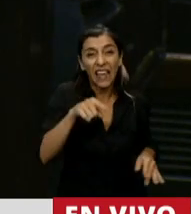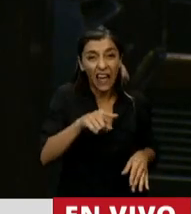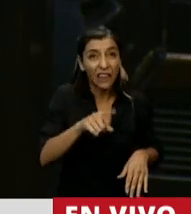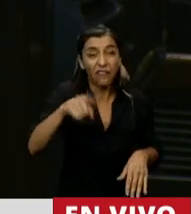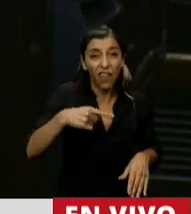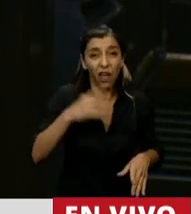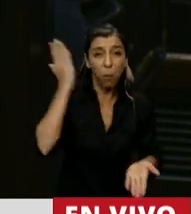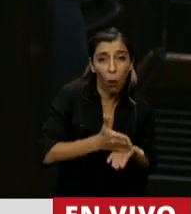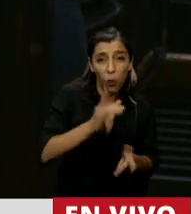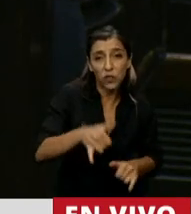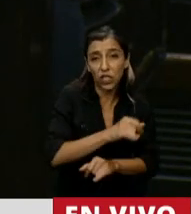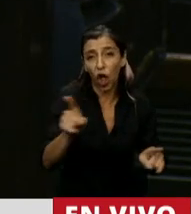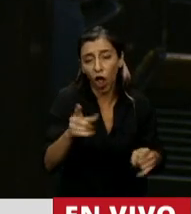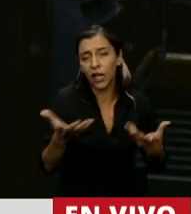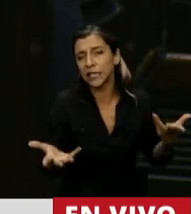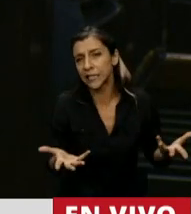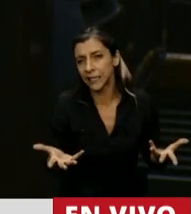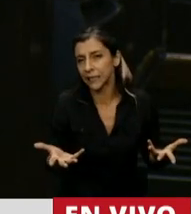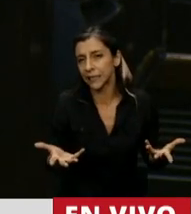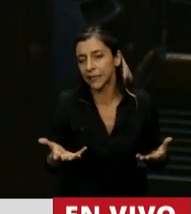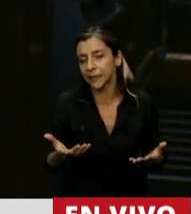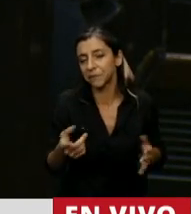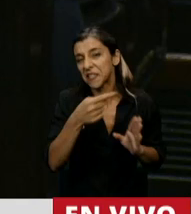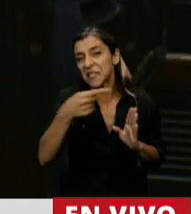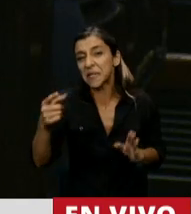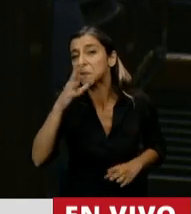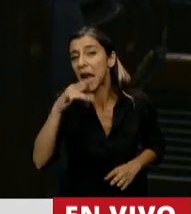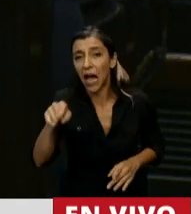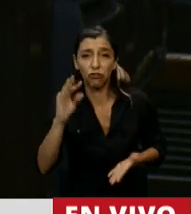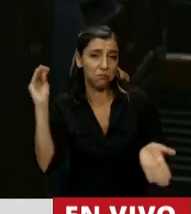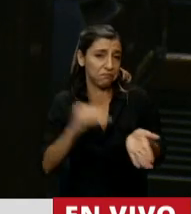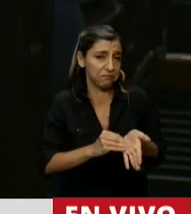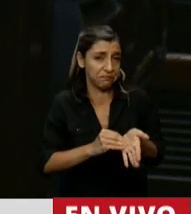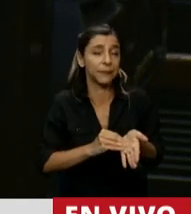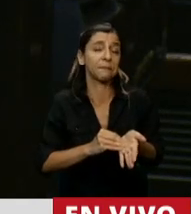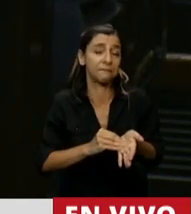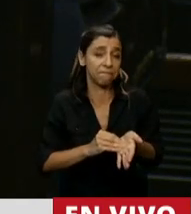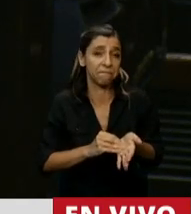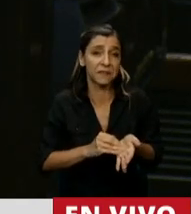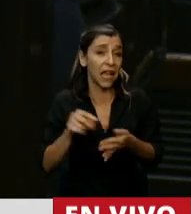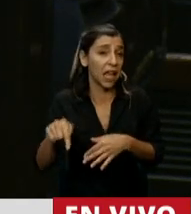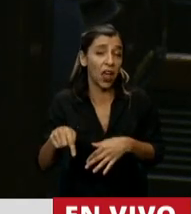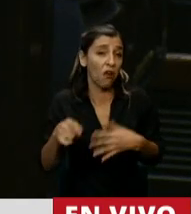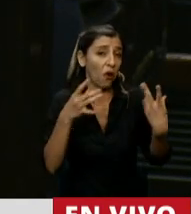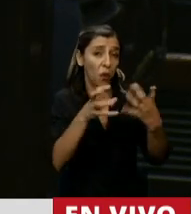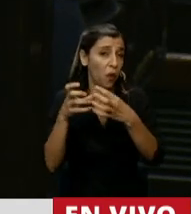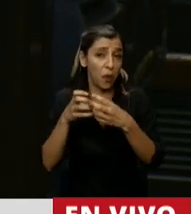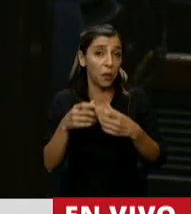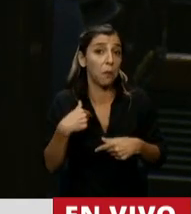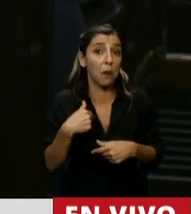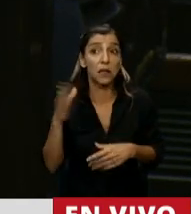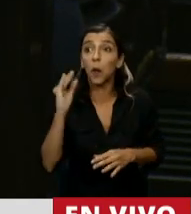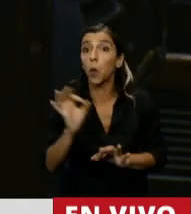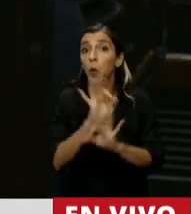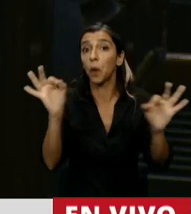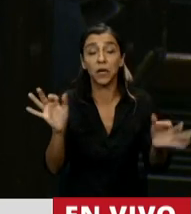momento. Esa semana 14 creo que es un plazo que a lo largo de todo el debate no han podido escuchar ningún